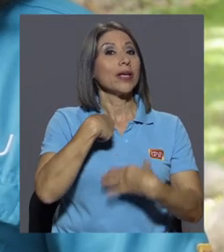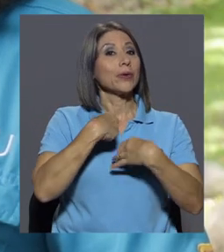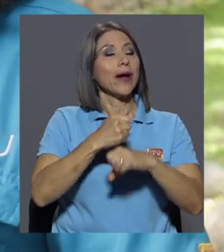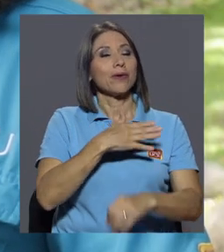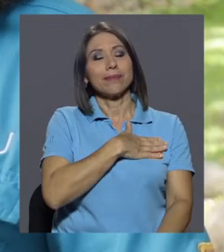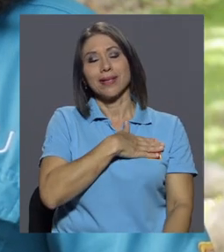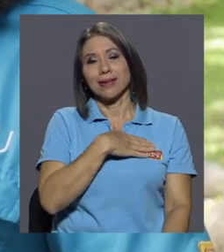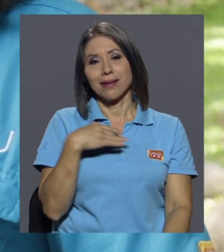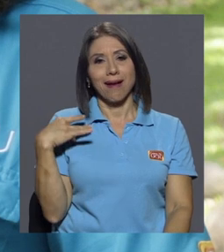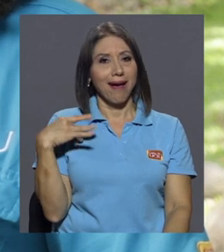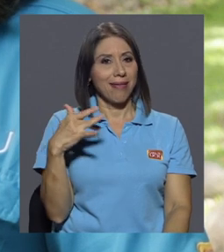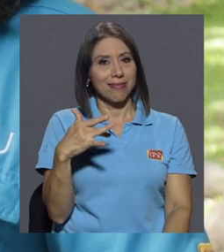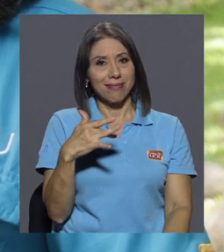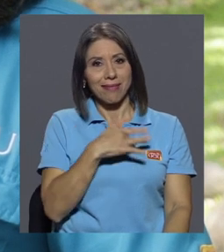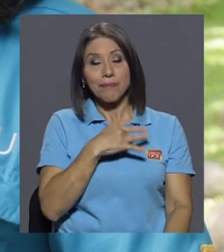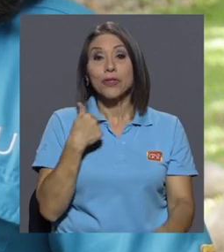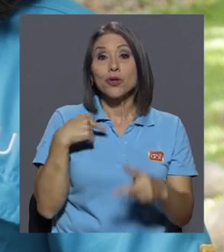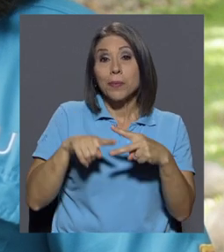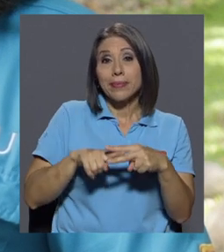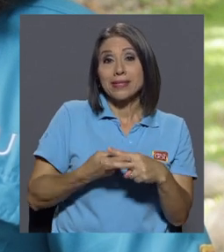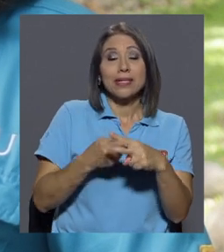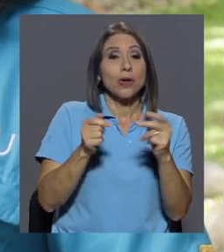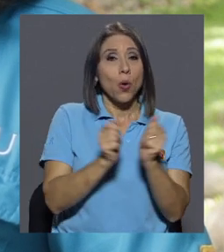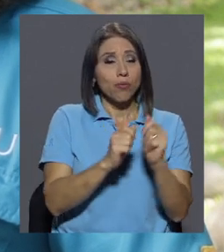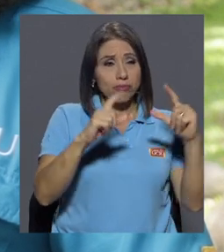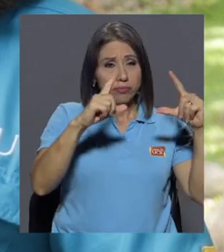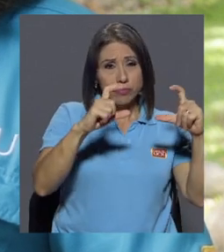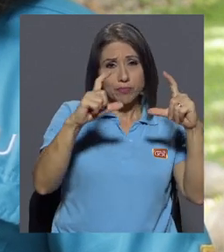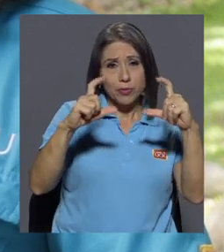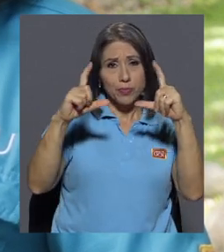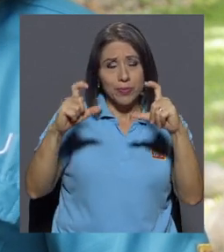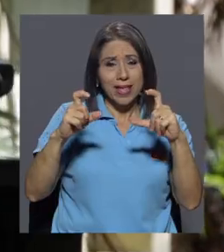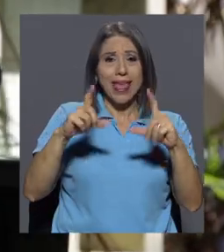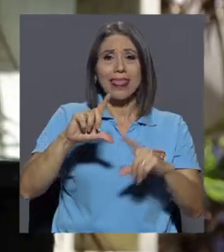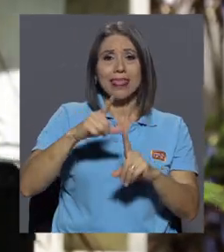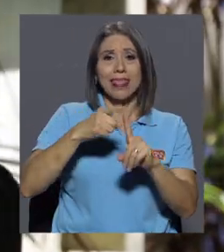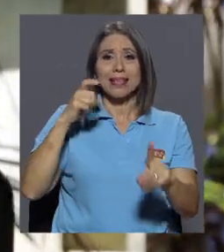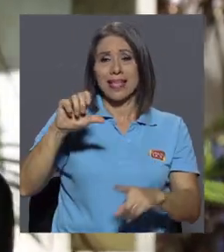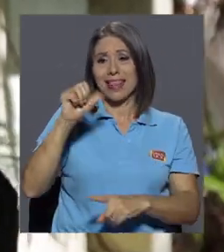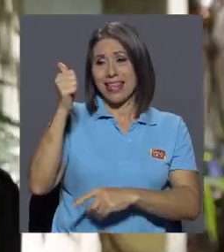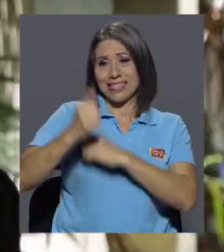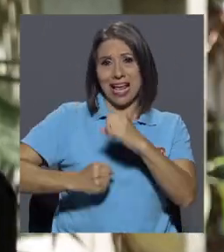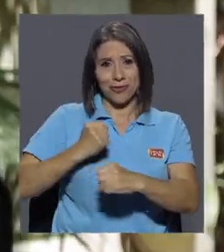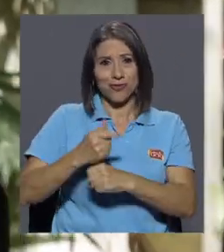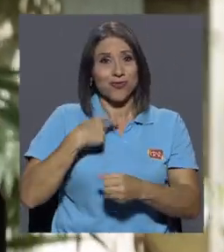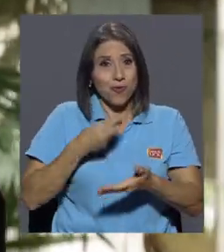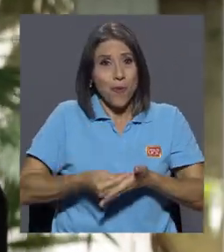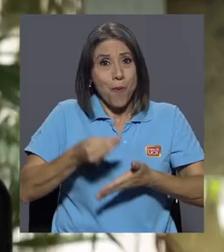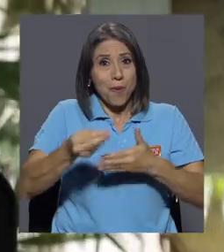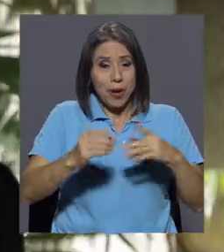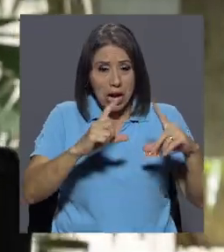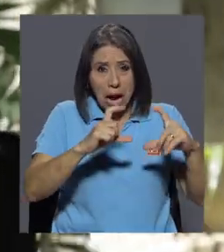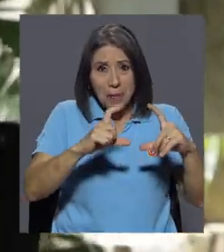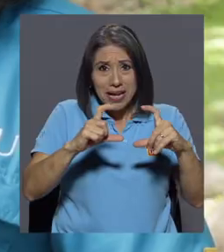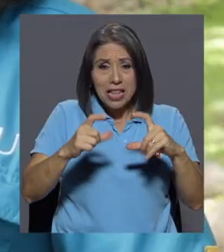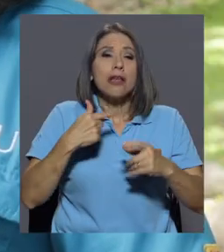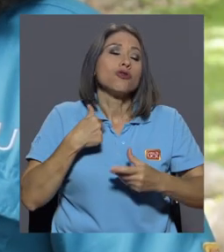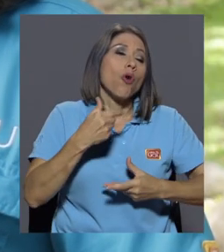encanta. Yo empecé con la fotografía a los 10 años, cuando me compré una camarita pequeñita cogiendo